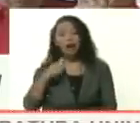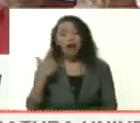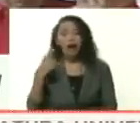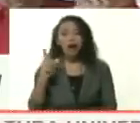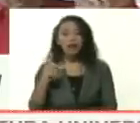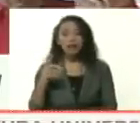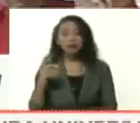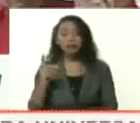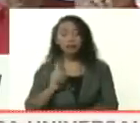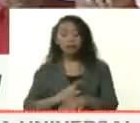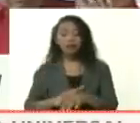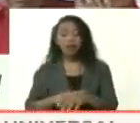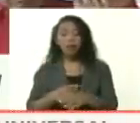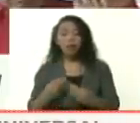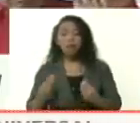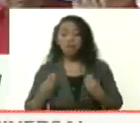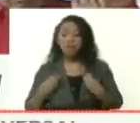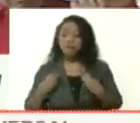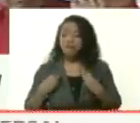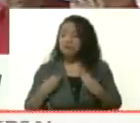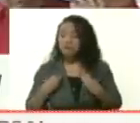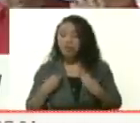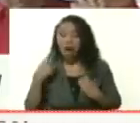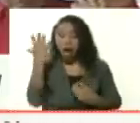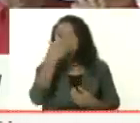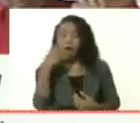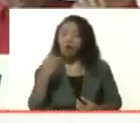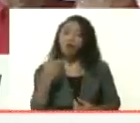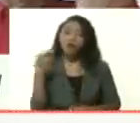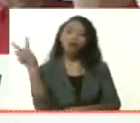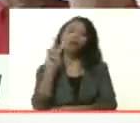extraordinarios para la juventud venezolana.